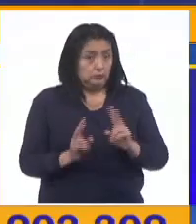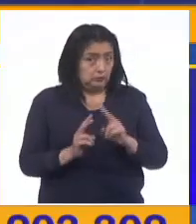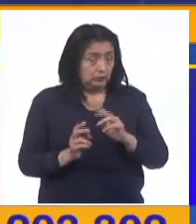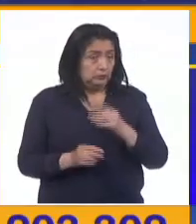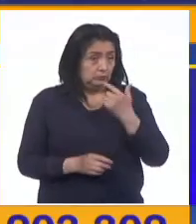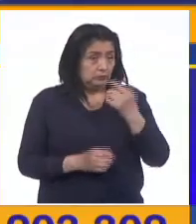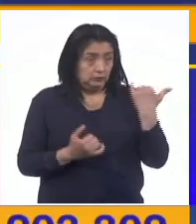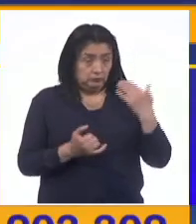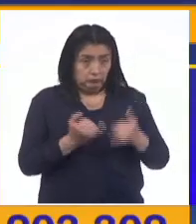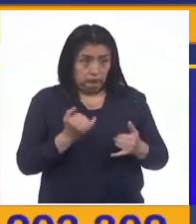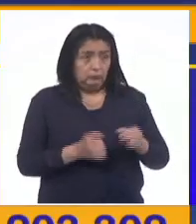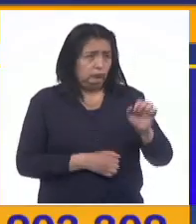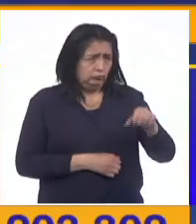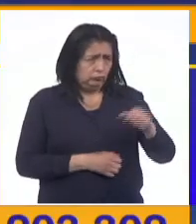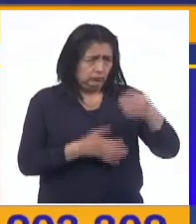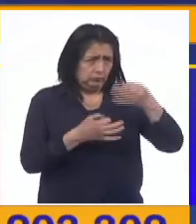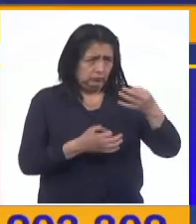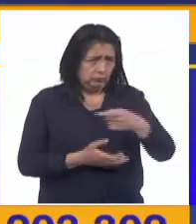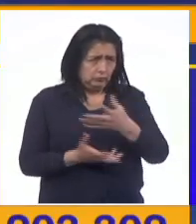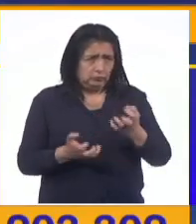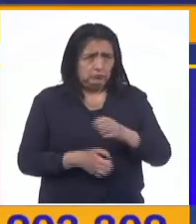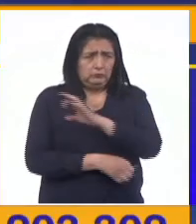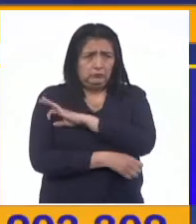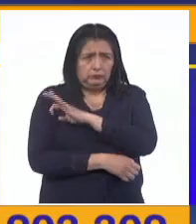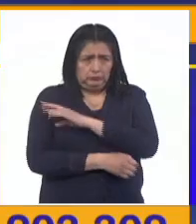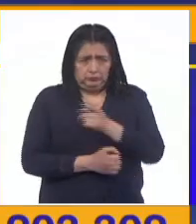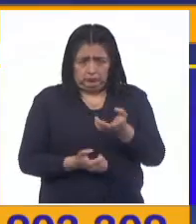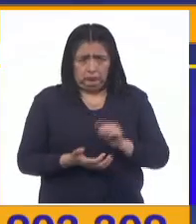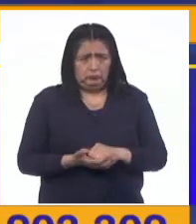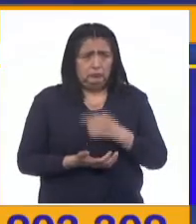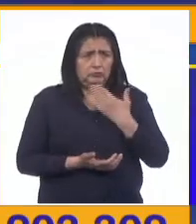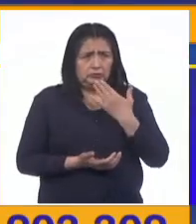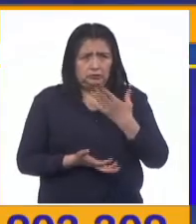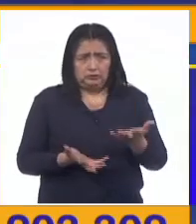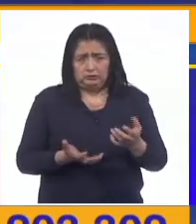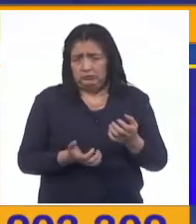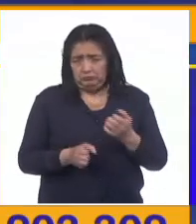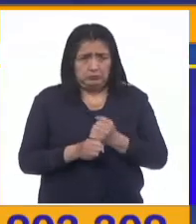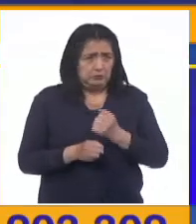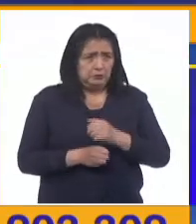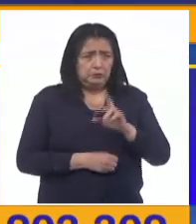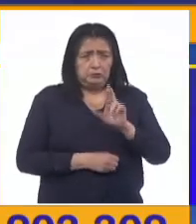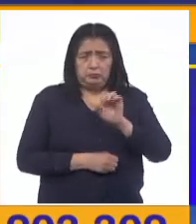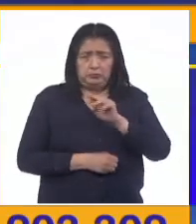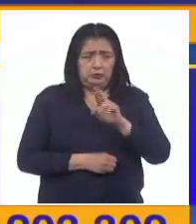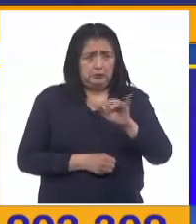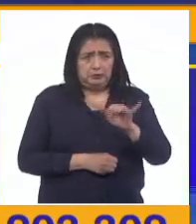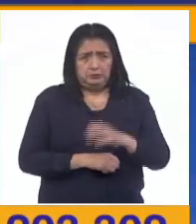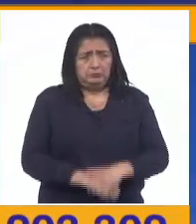Ahora, último. Claro, el presupuesto que ellos querían para la fiscalía. Ya. Eso lo ha gestionado Rosmery Silva. Ya.